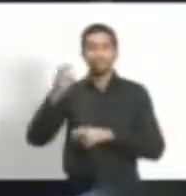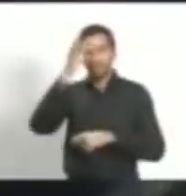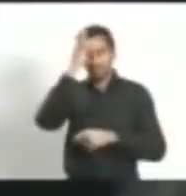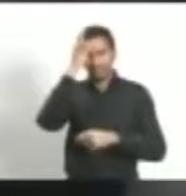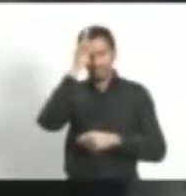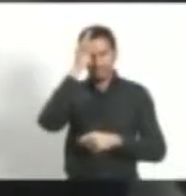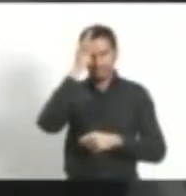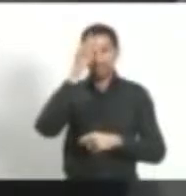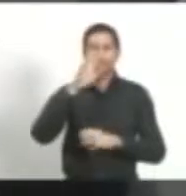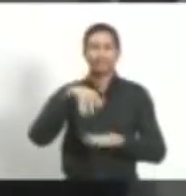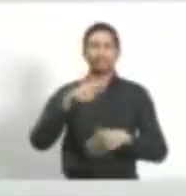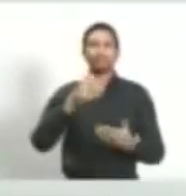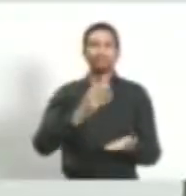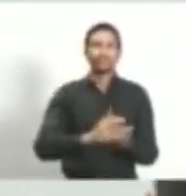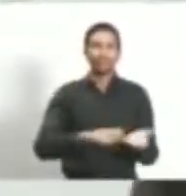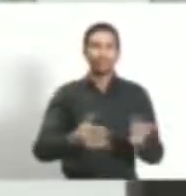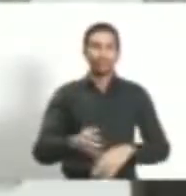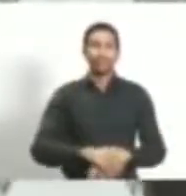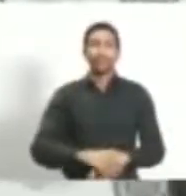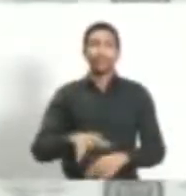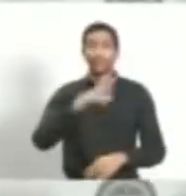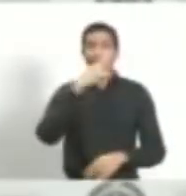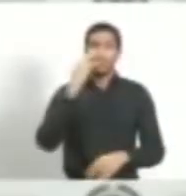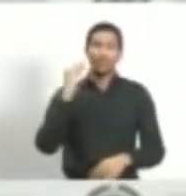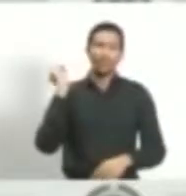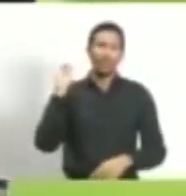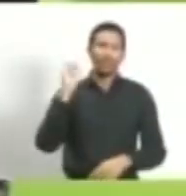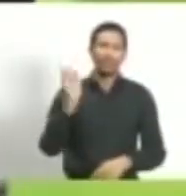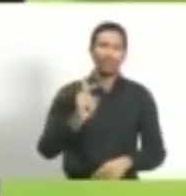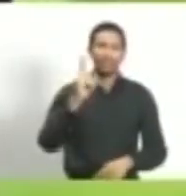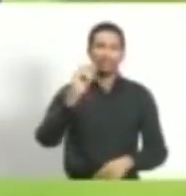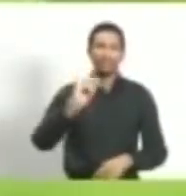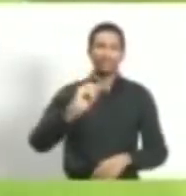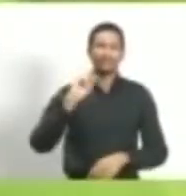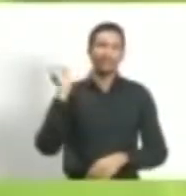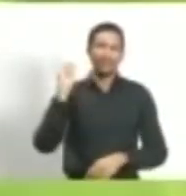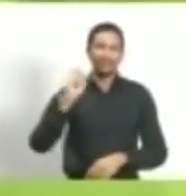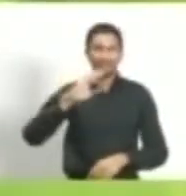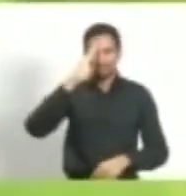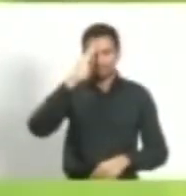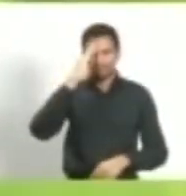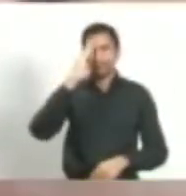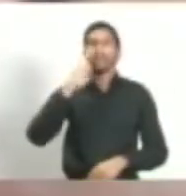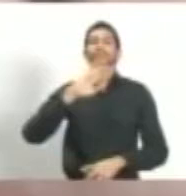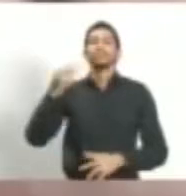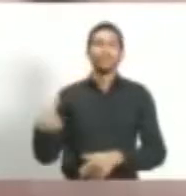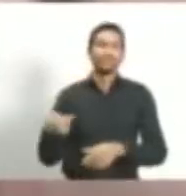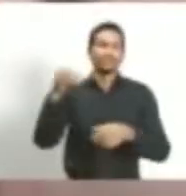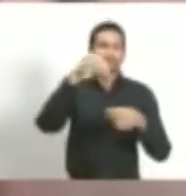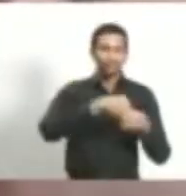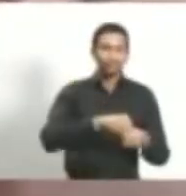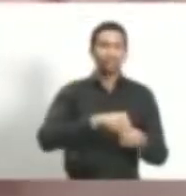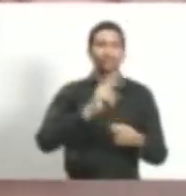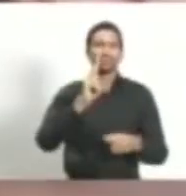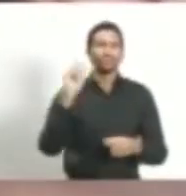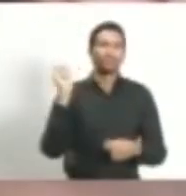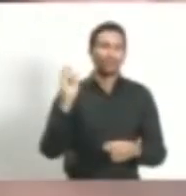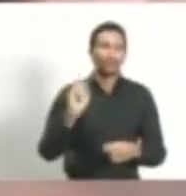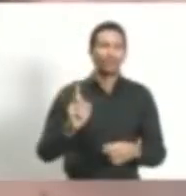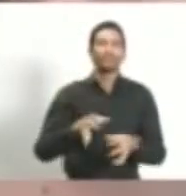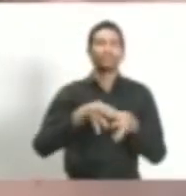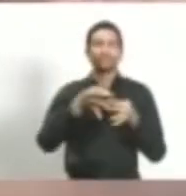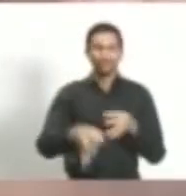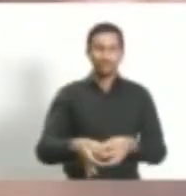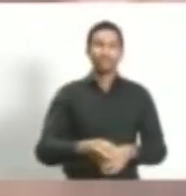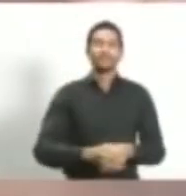falleció minutos más tarde. Hurtado llevaba más de 20 años en la institución y 2 en este departamento. El oficial, la mayoría de su tiempo en la policía,